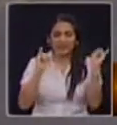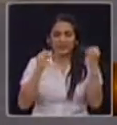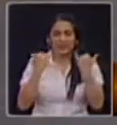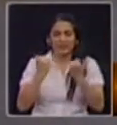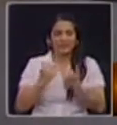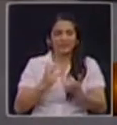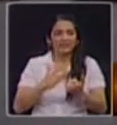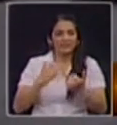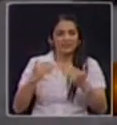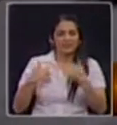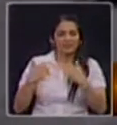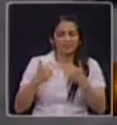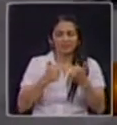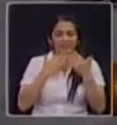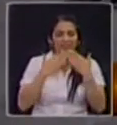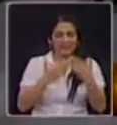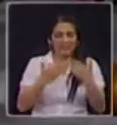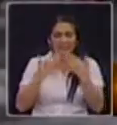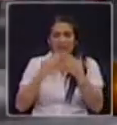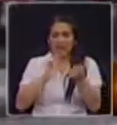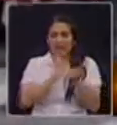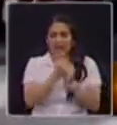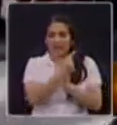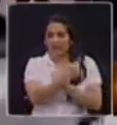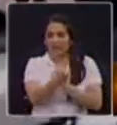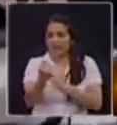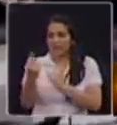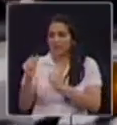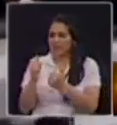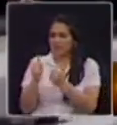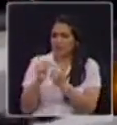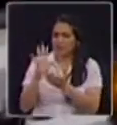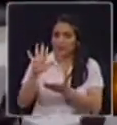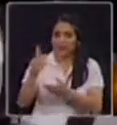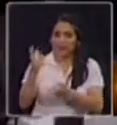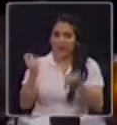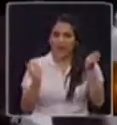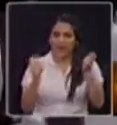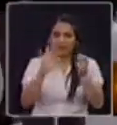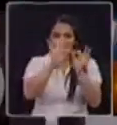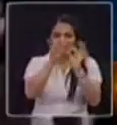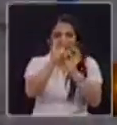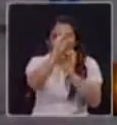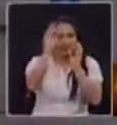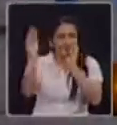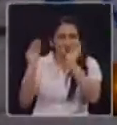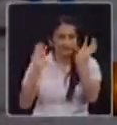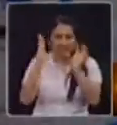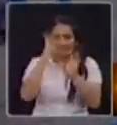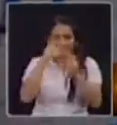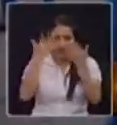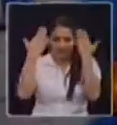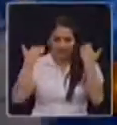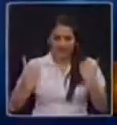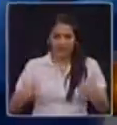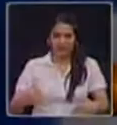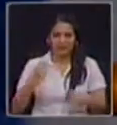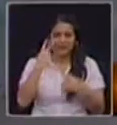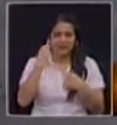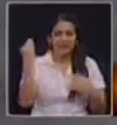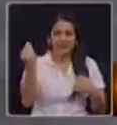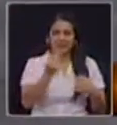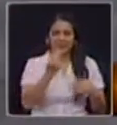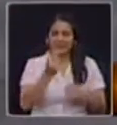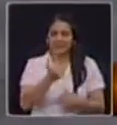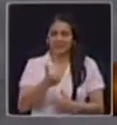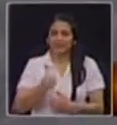se han lucido cada uno con sus elementos, carros alegóricos, disfraces. Así es que se están luciendo los chicos, se